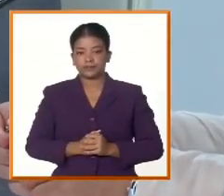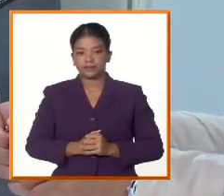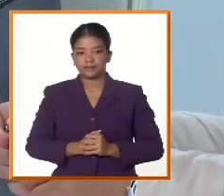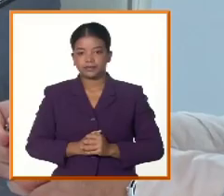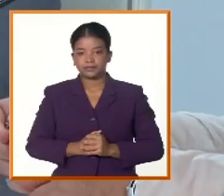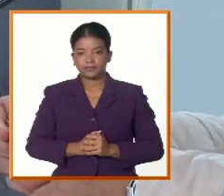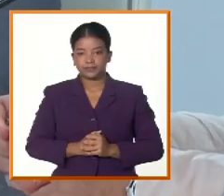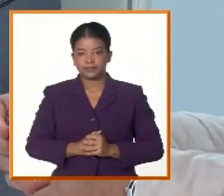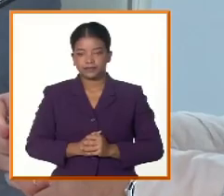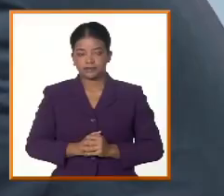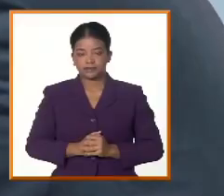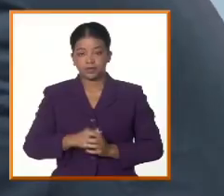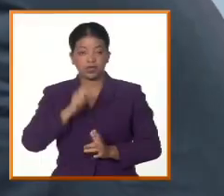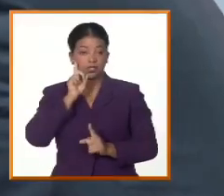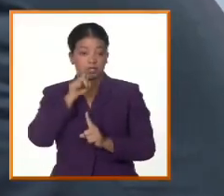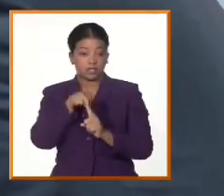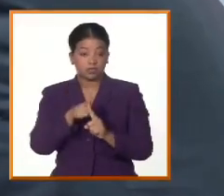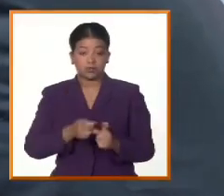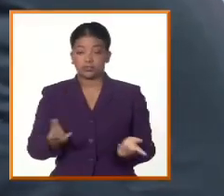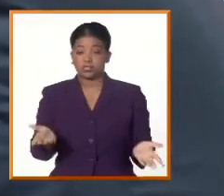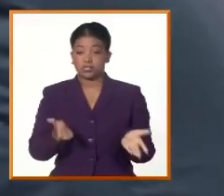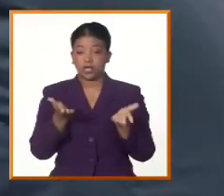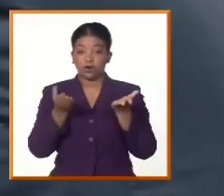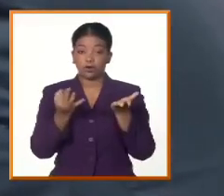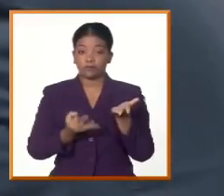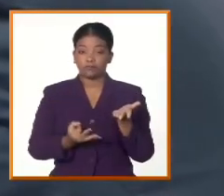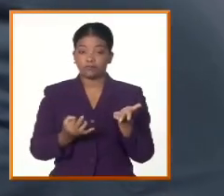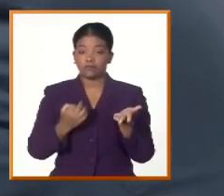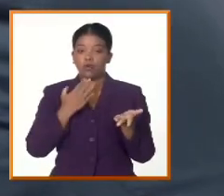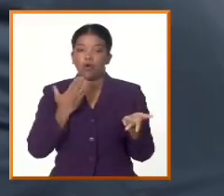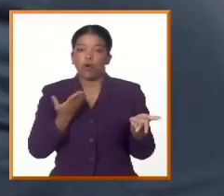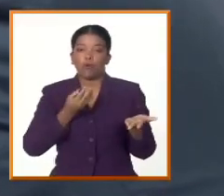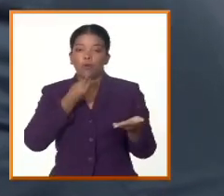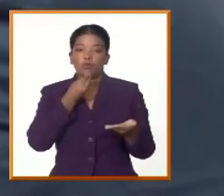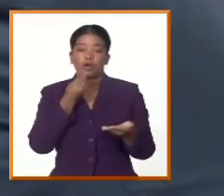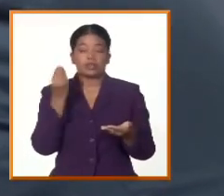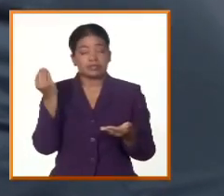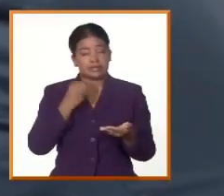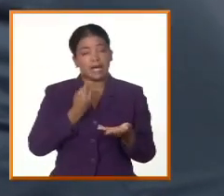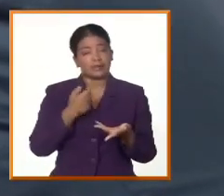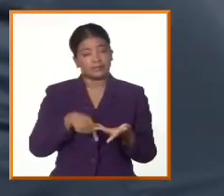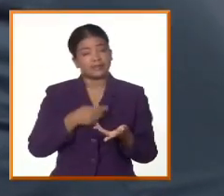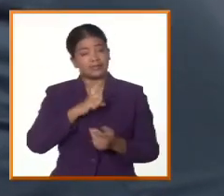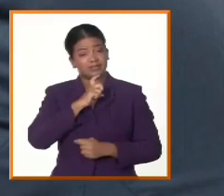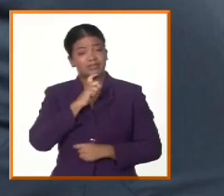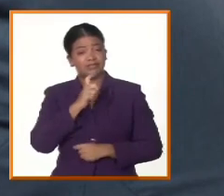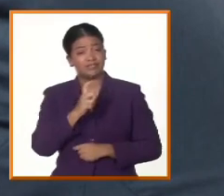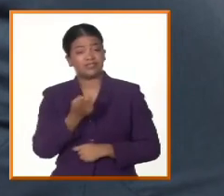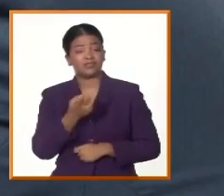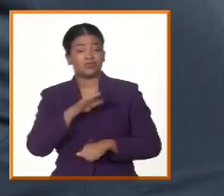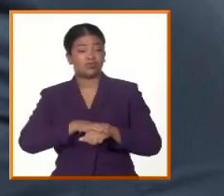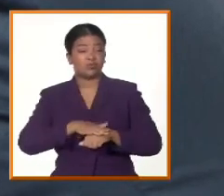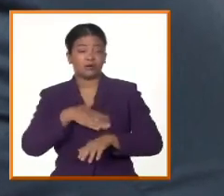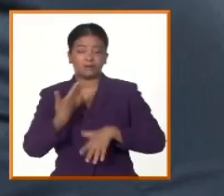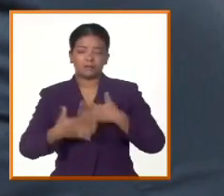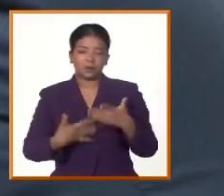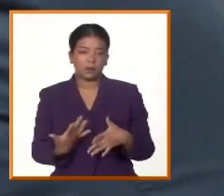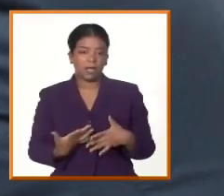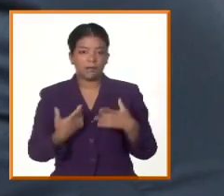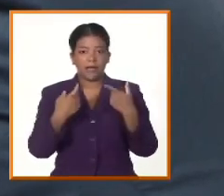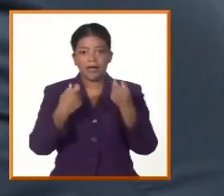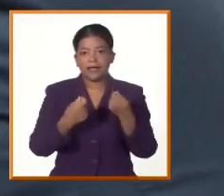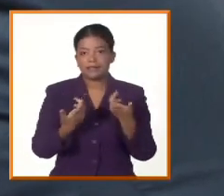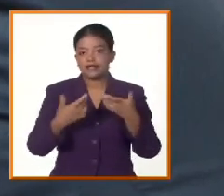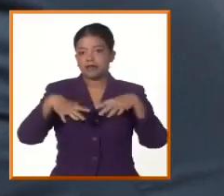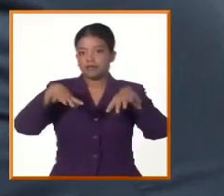líneas de desarrollo Cómo se ha podido enfrentar en medio de las circunstancias que sabemos de carencias de financiamiento de problemas con la electricidad